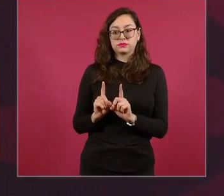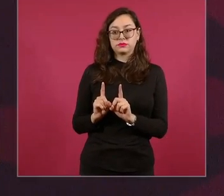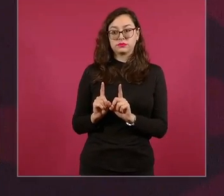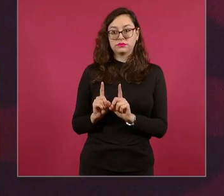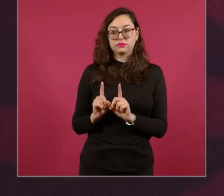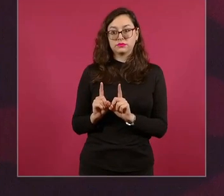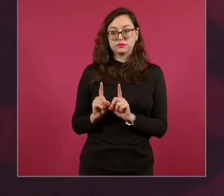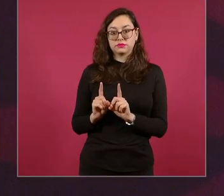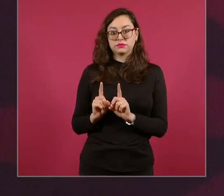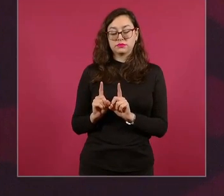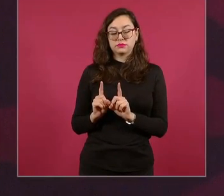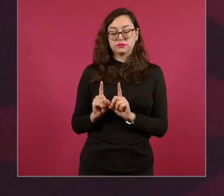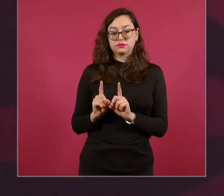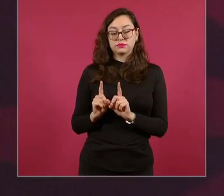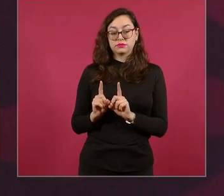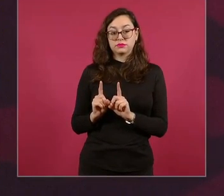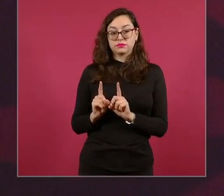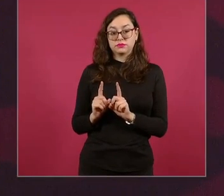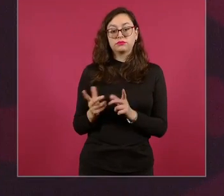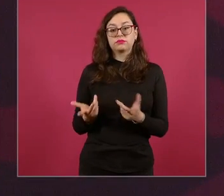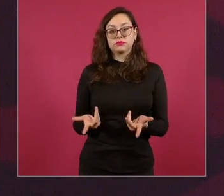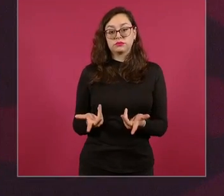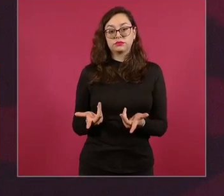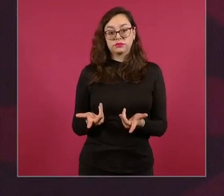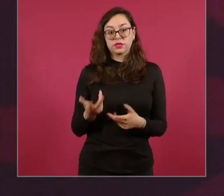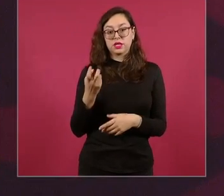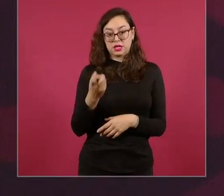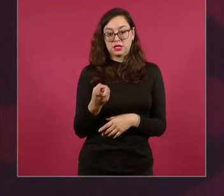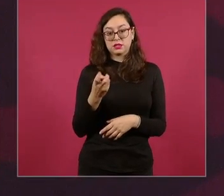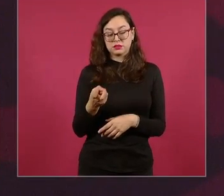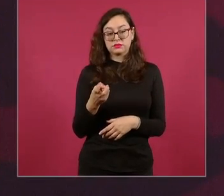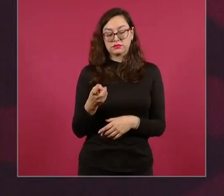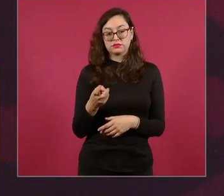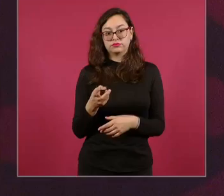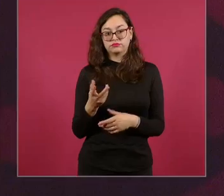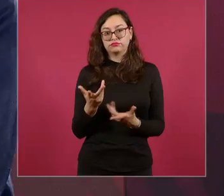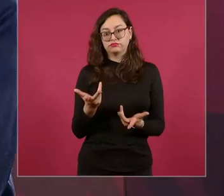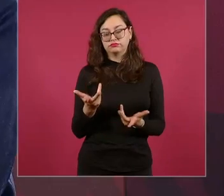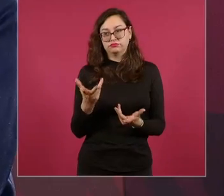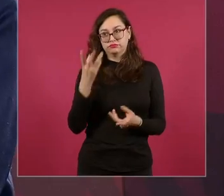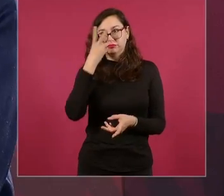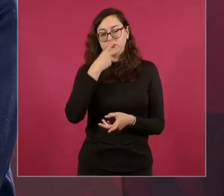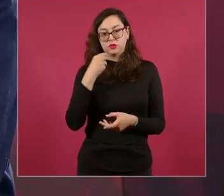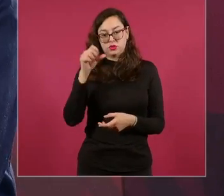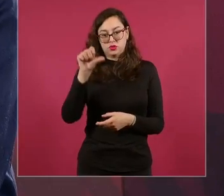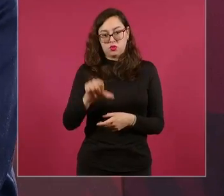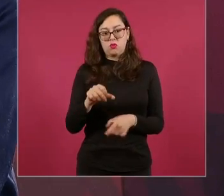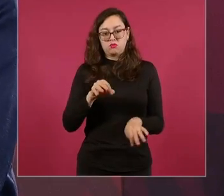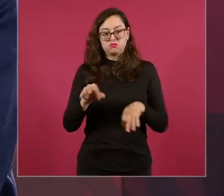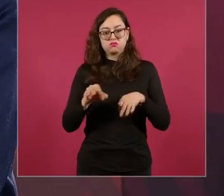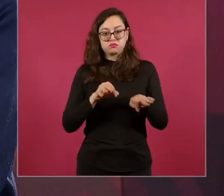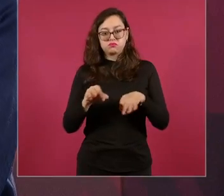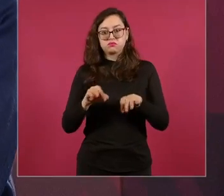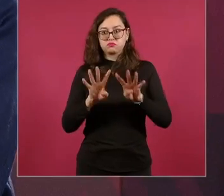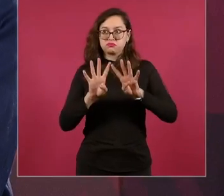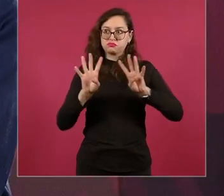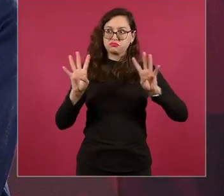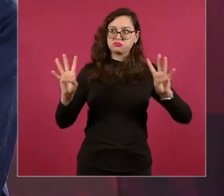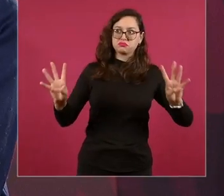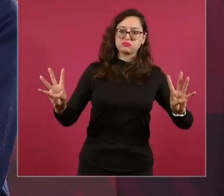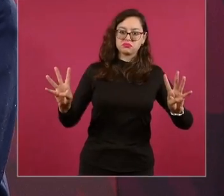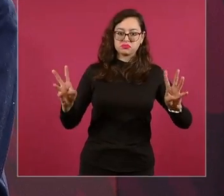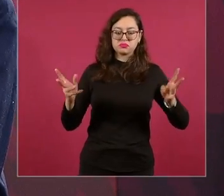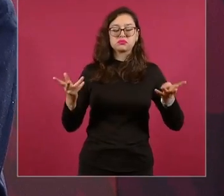y se va a llevar a cabo esta ceremonia pues es para